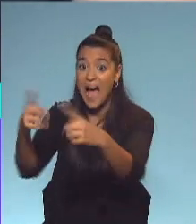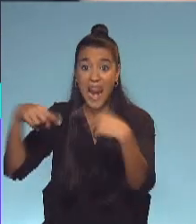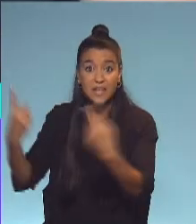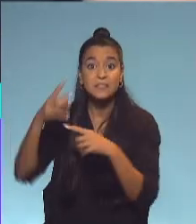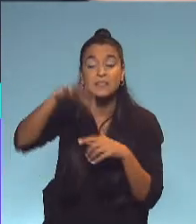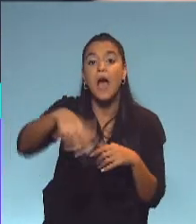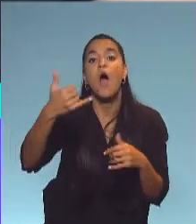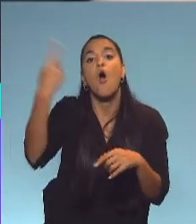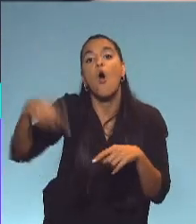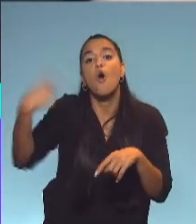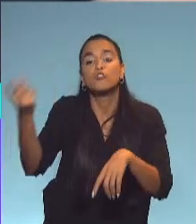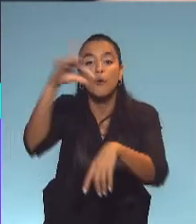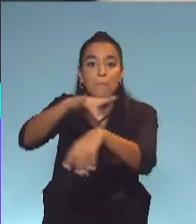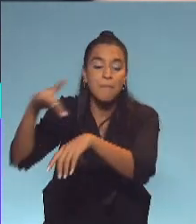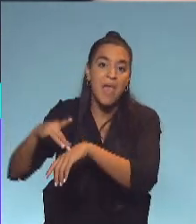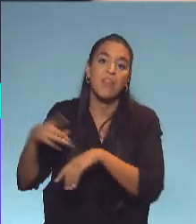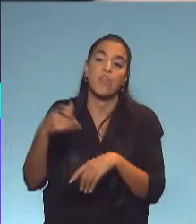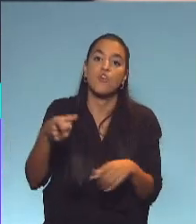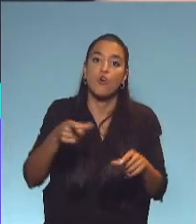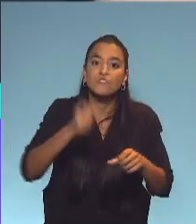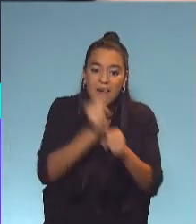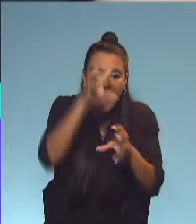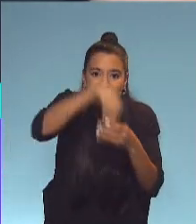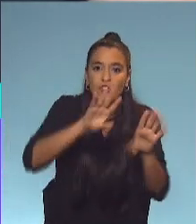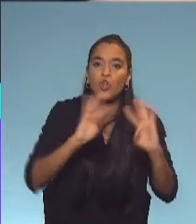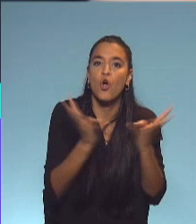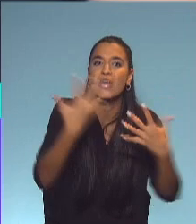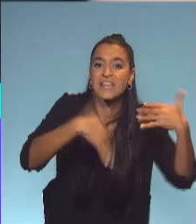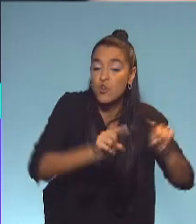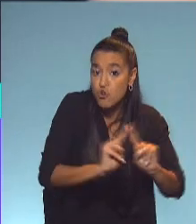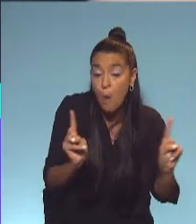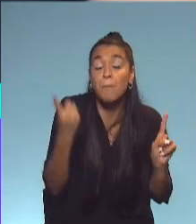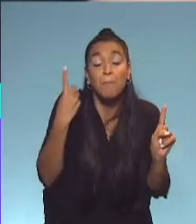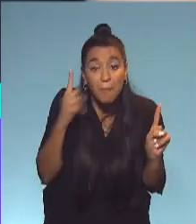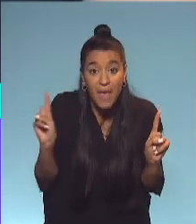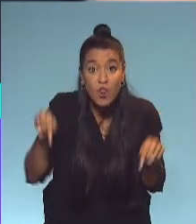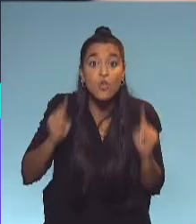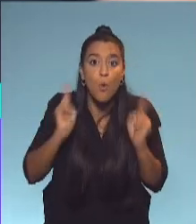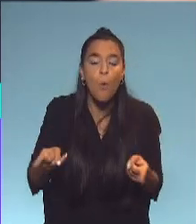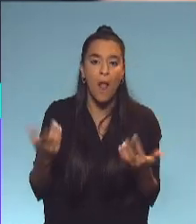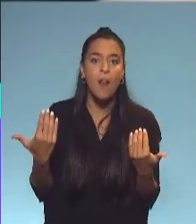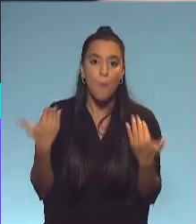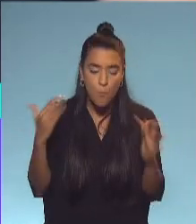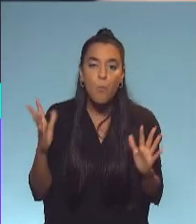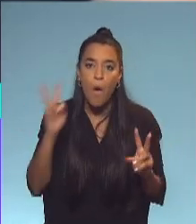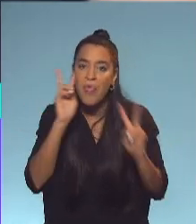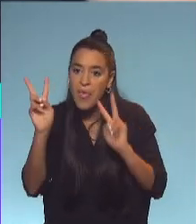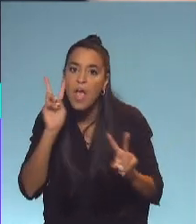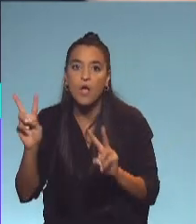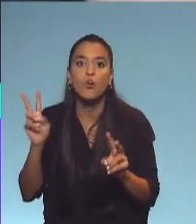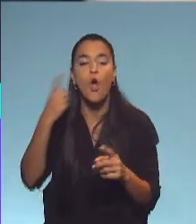otro tipo de médicos que no son intensivistas como nosotros, pero que de alguna manera están en condiciones de atender